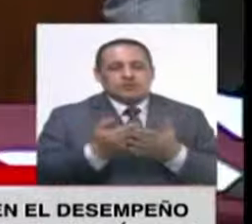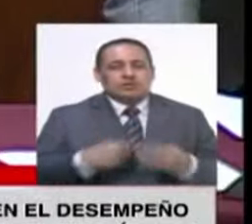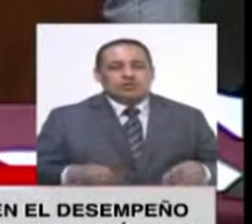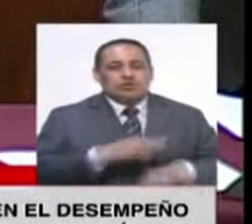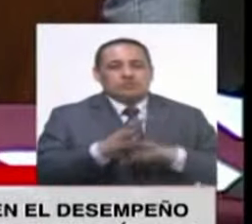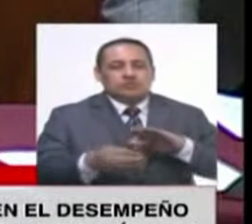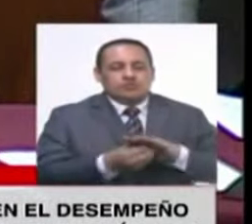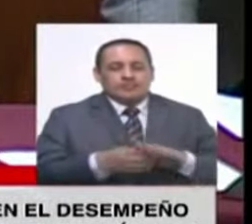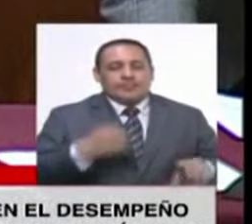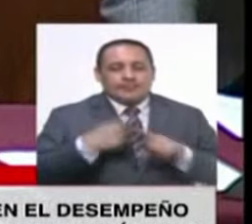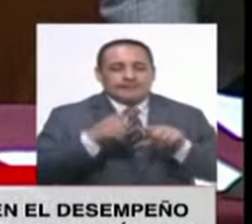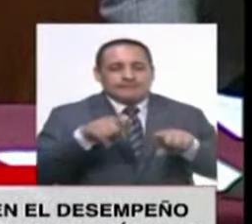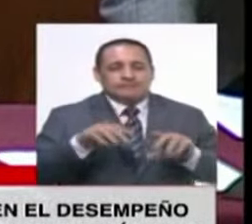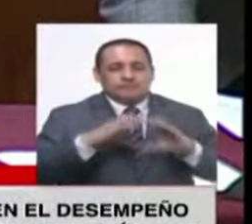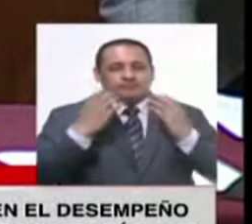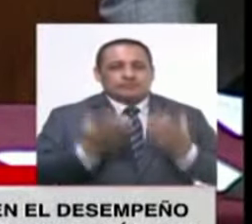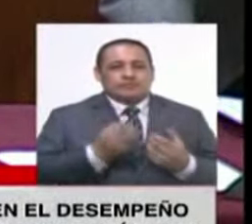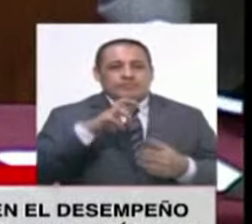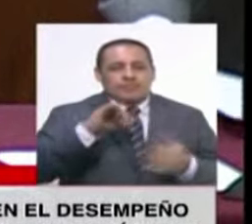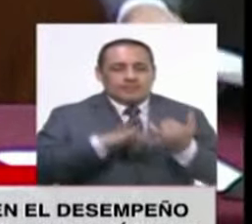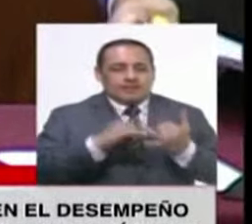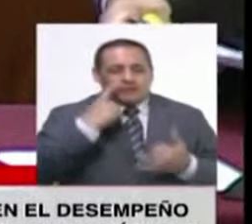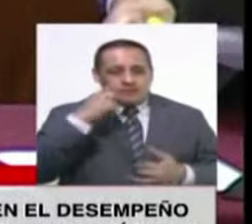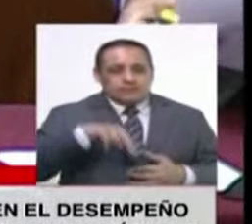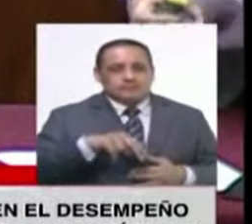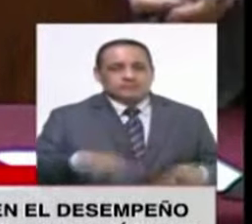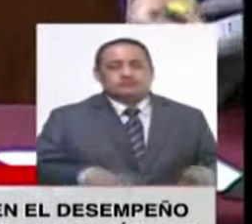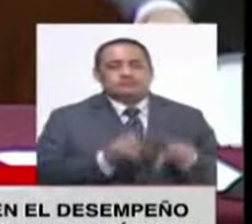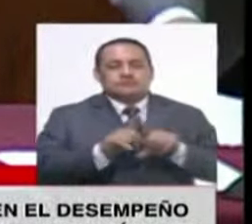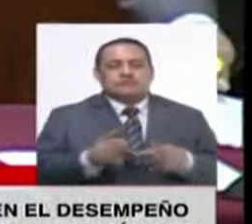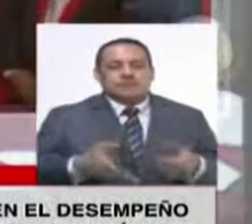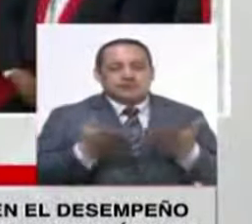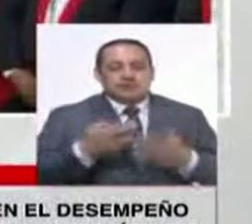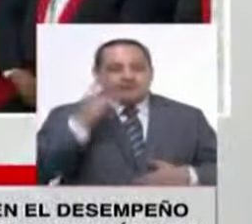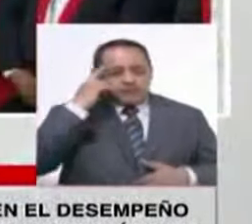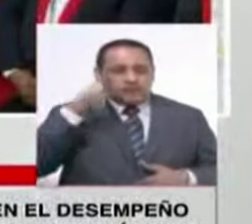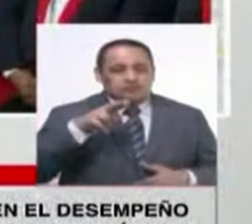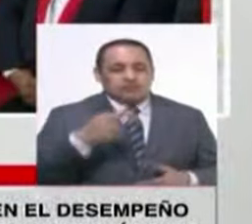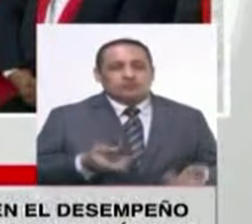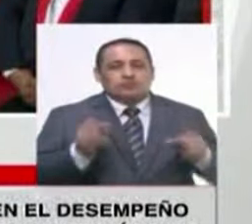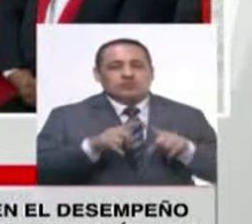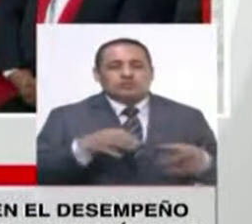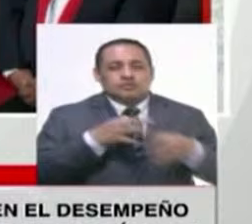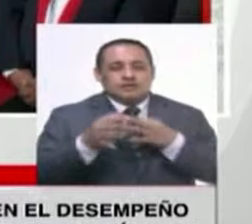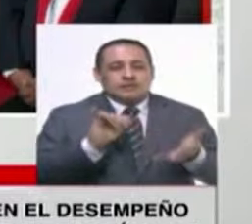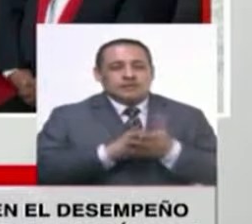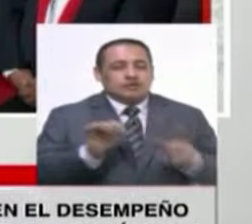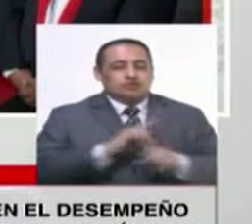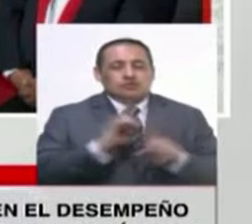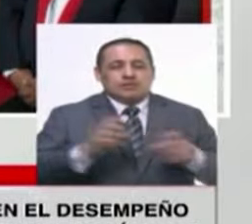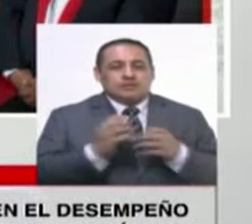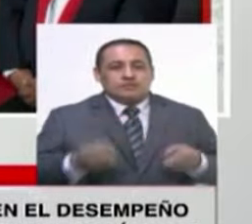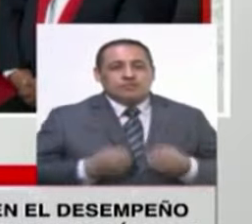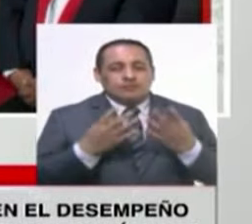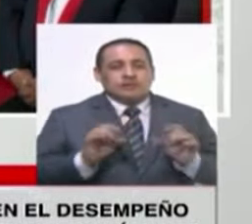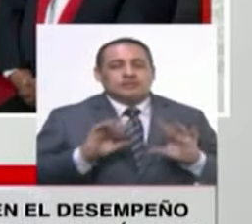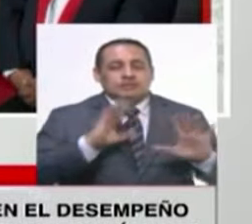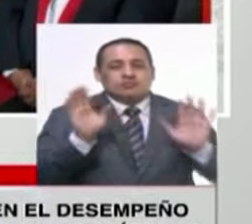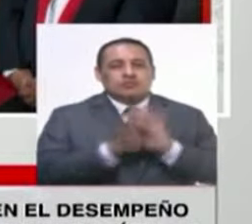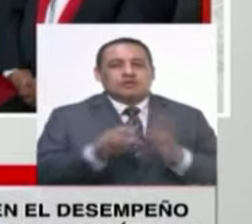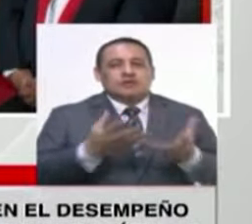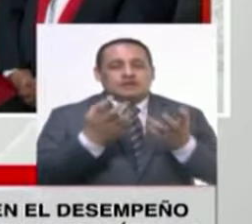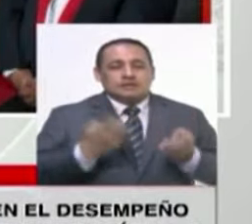corrupción. Por eso, señor congresista Pasión Dávila, le doy toda la razón cuando los que no quieren declarar, tal vez es